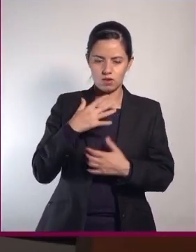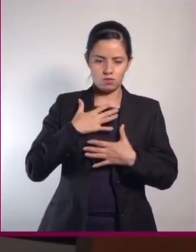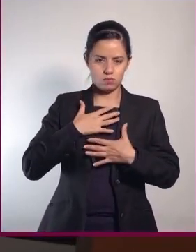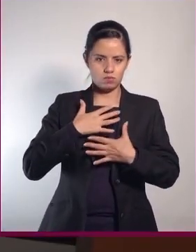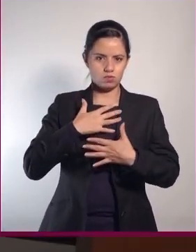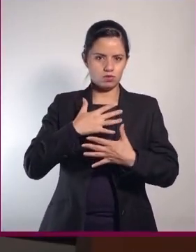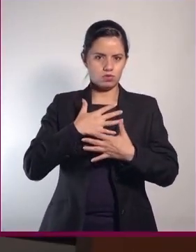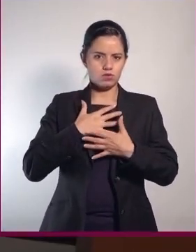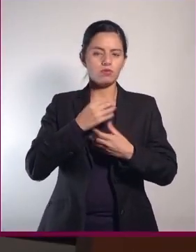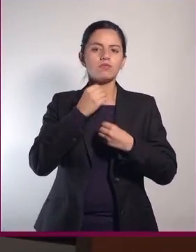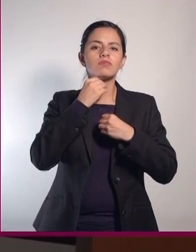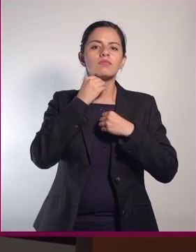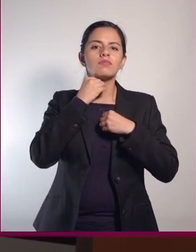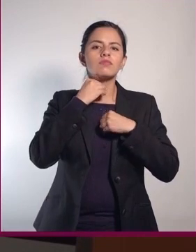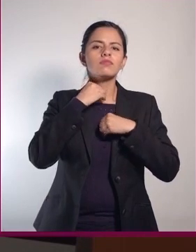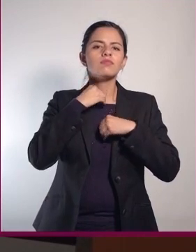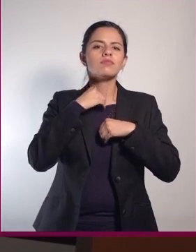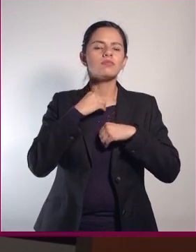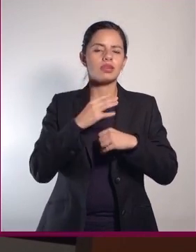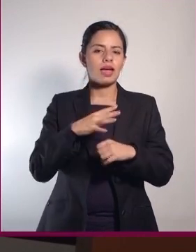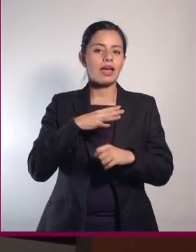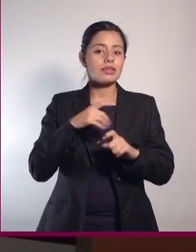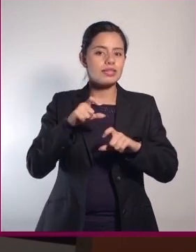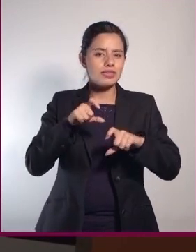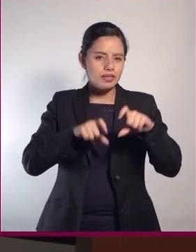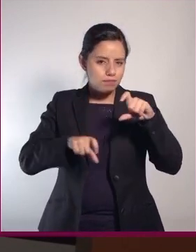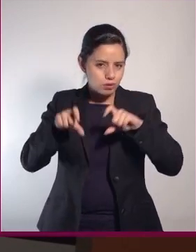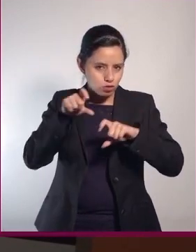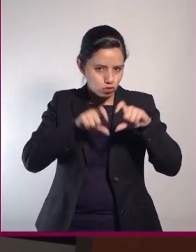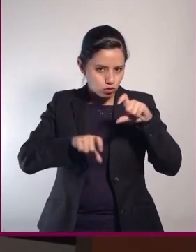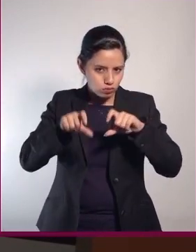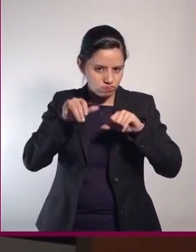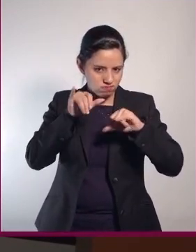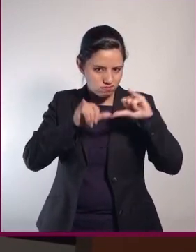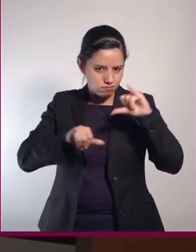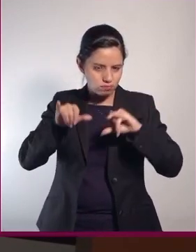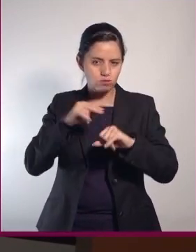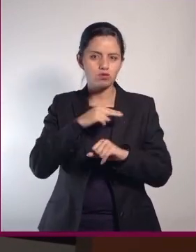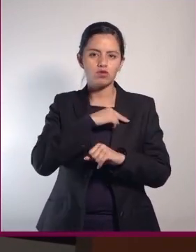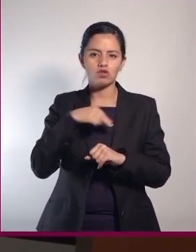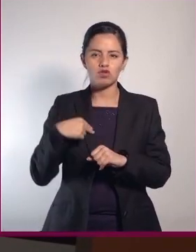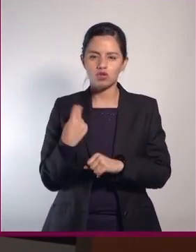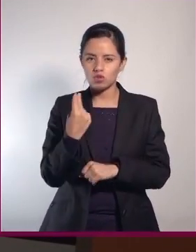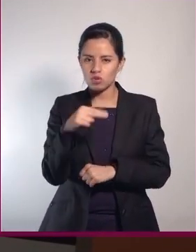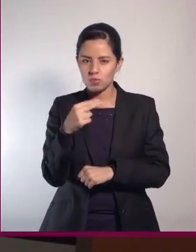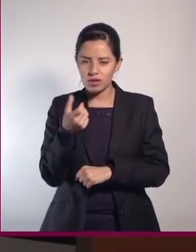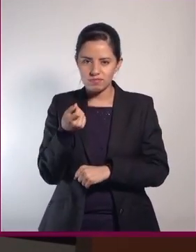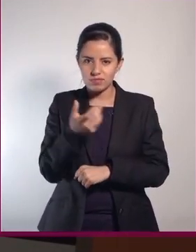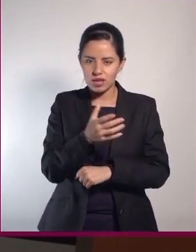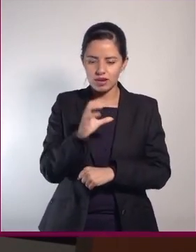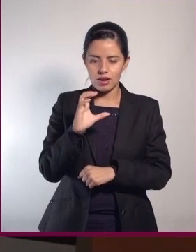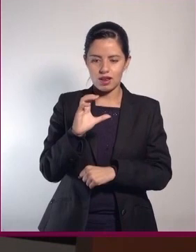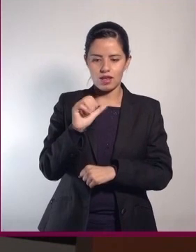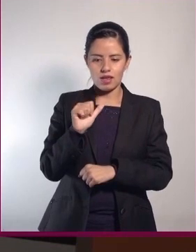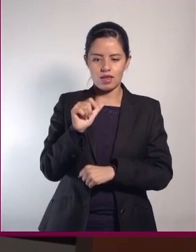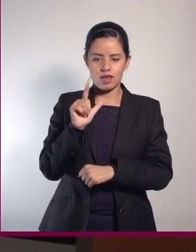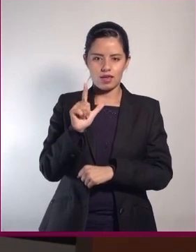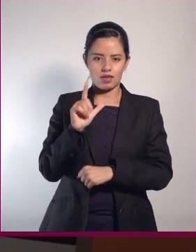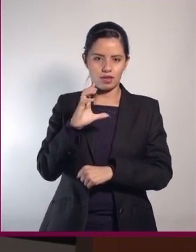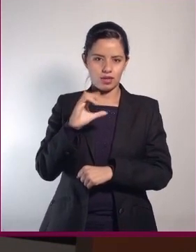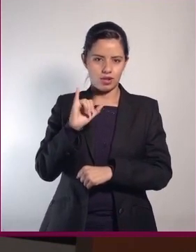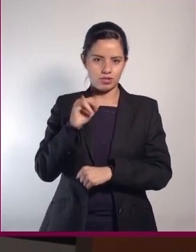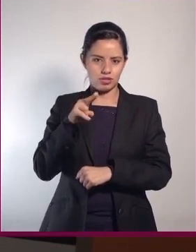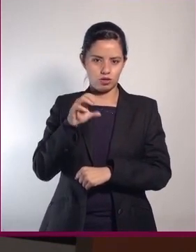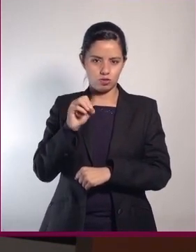pulmones una serie de químicos tóxicos que nosotros le llamamos carcinógenos. ¿Qué son los carcinógenos? Son sustancias